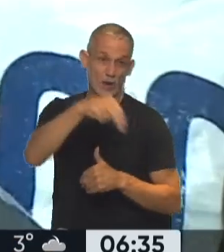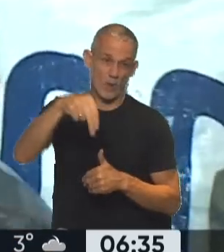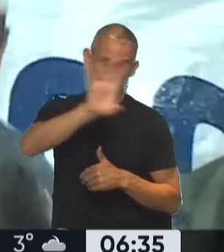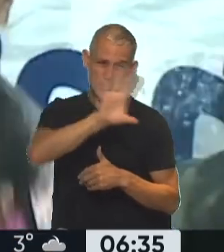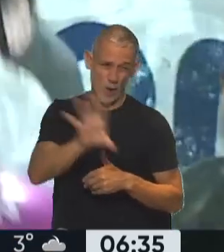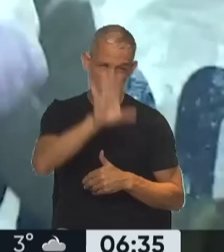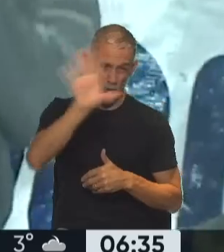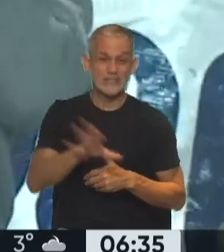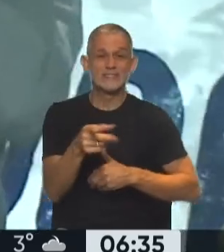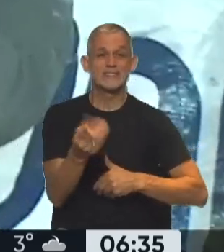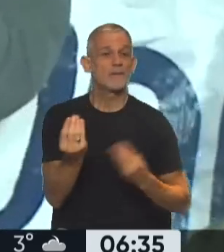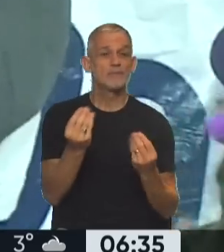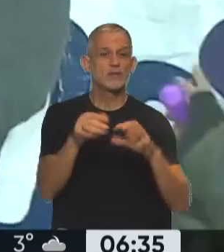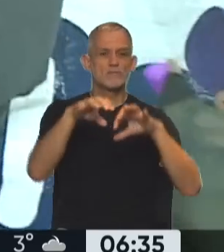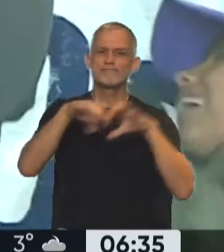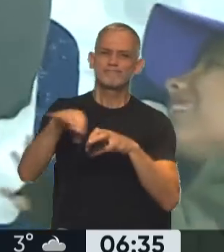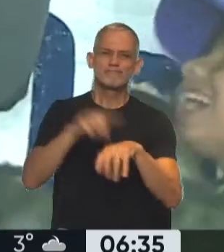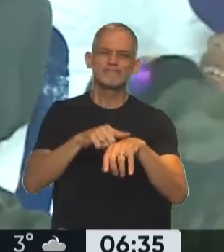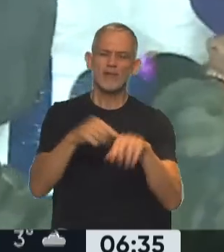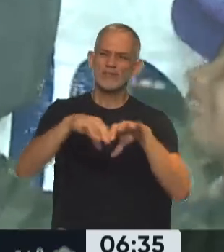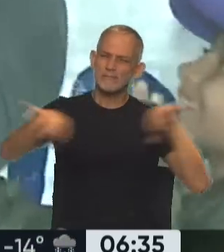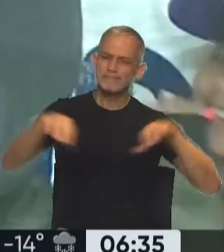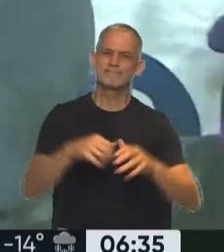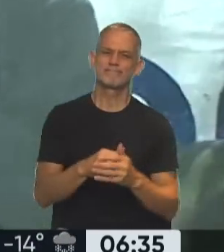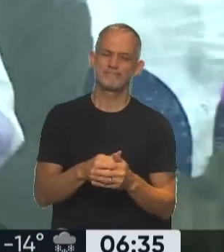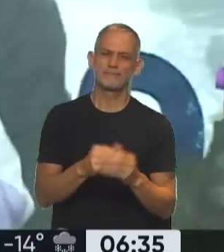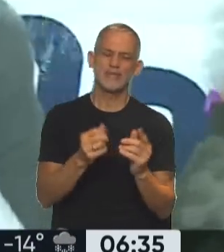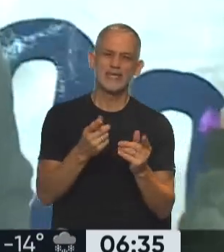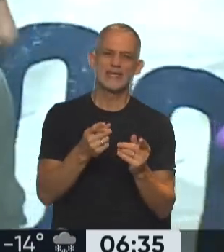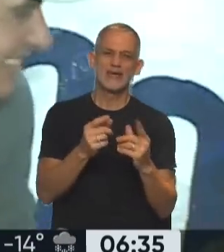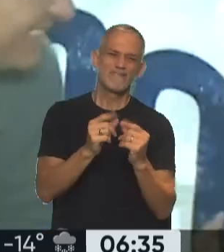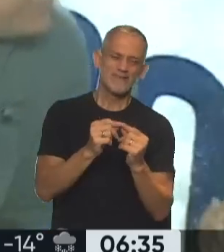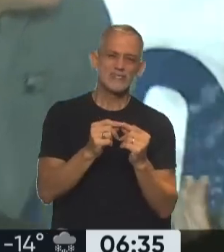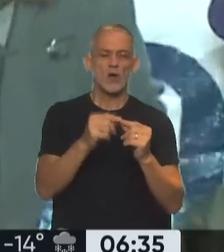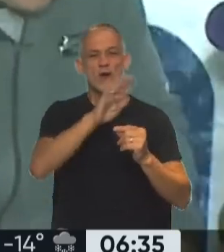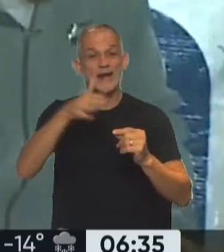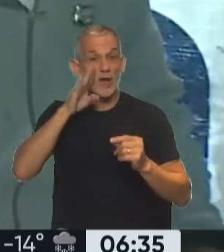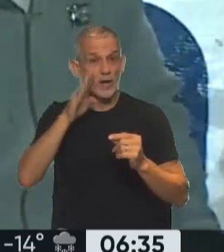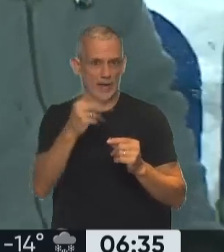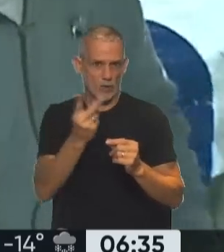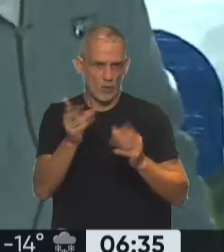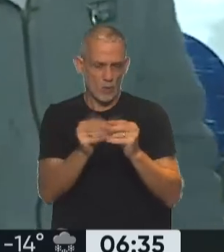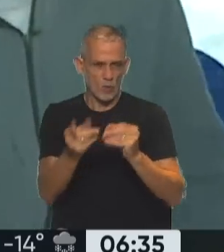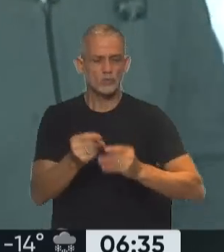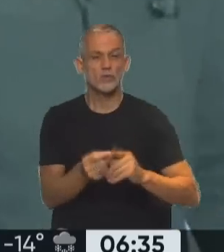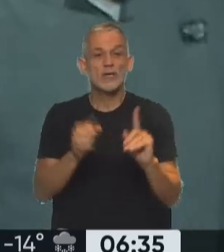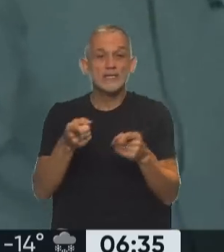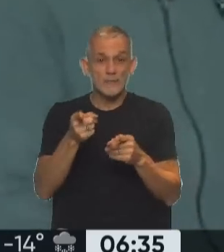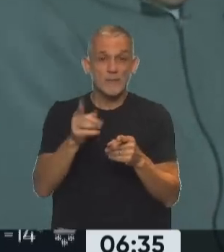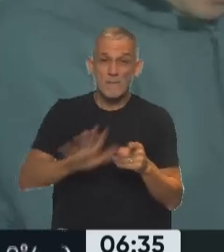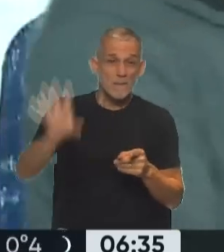Esta votación desdoblada junto con la de Río Negro, y donde debutó en toda